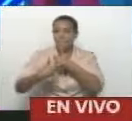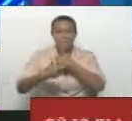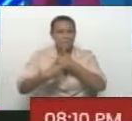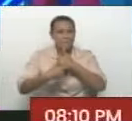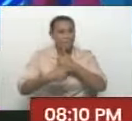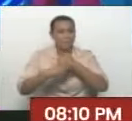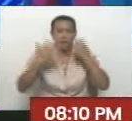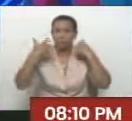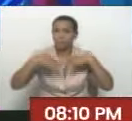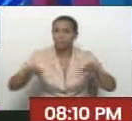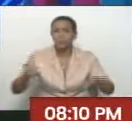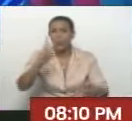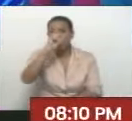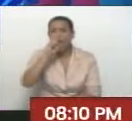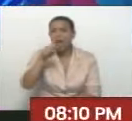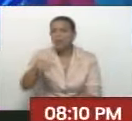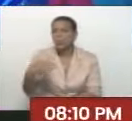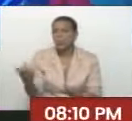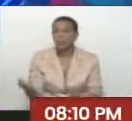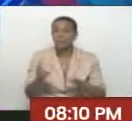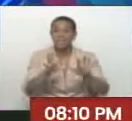todavía. ¿Tú qué edad tienes, Ania?